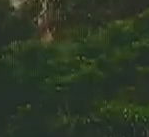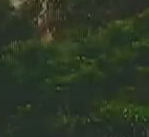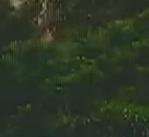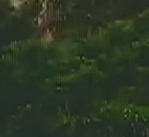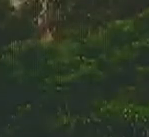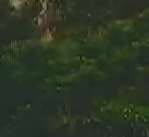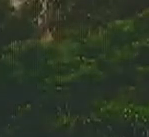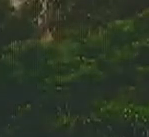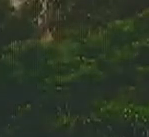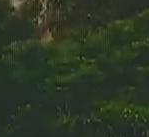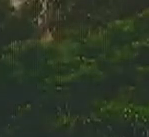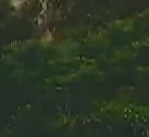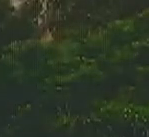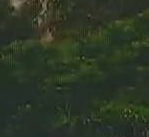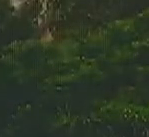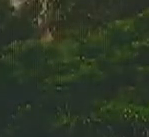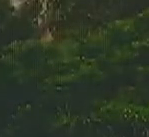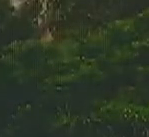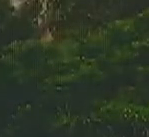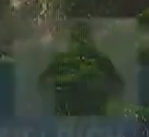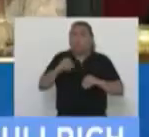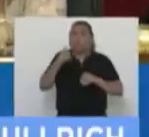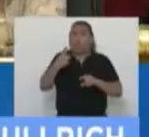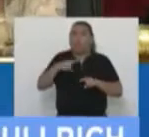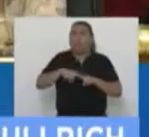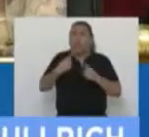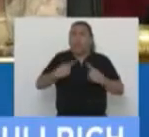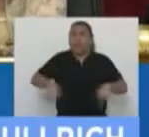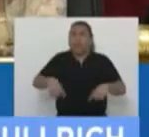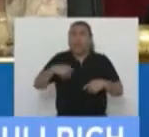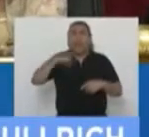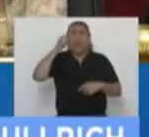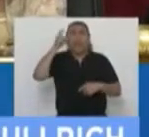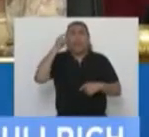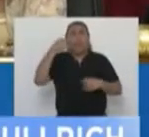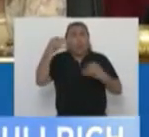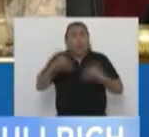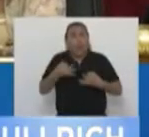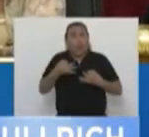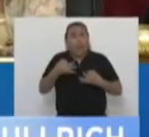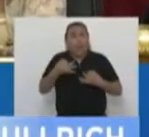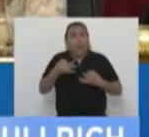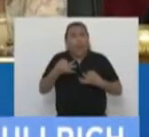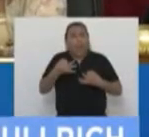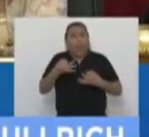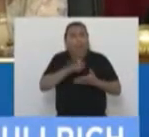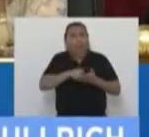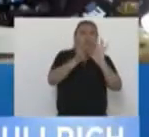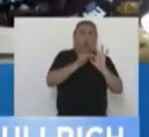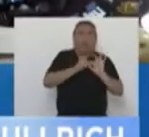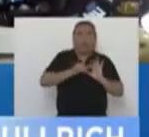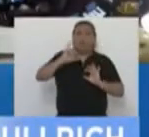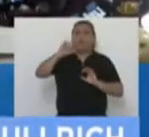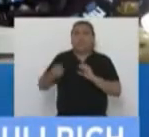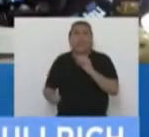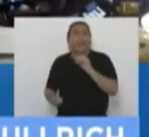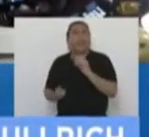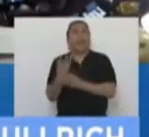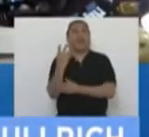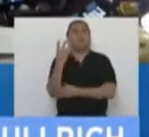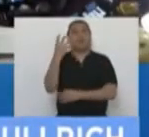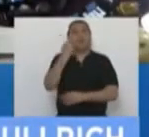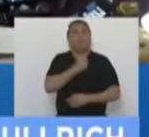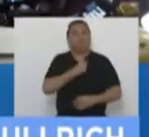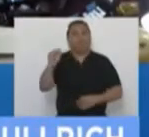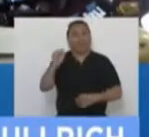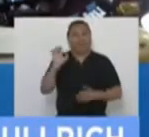Es un conjunto de síndromes muy diversos. Puede ser desde una fasciculación, es decir, el movimiento